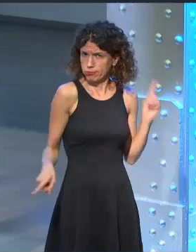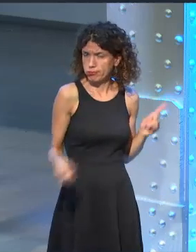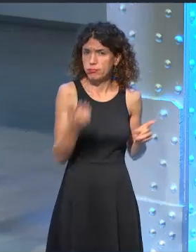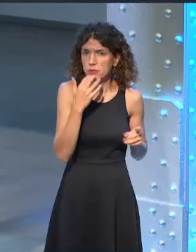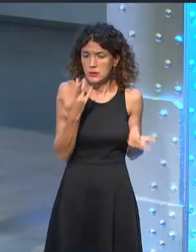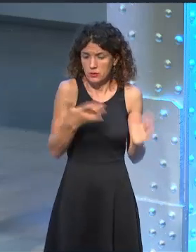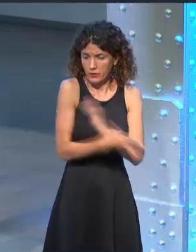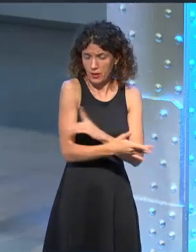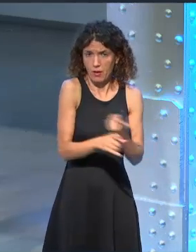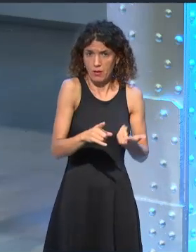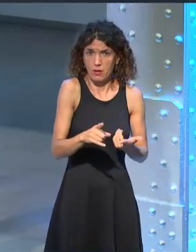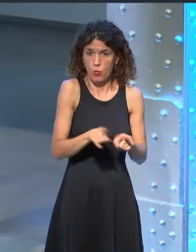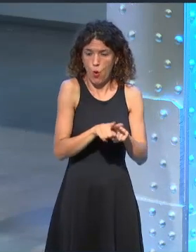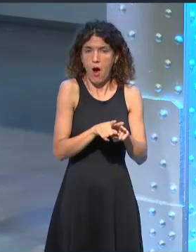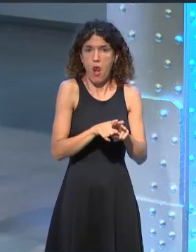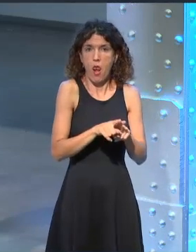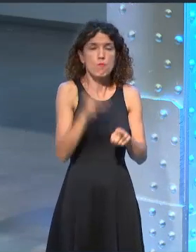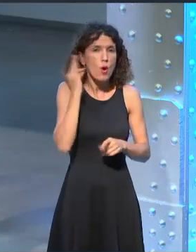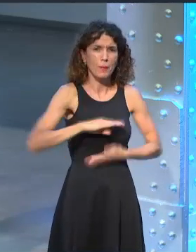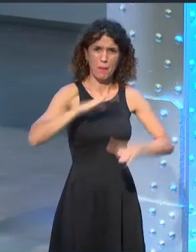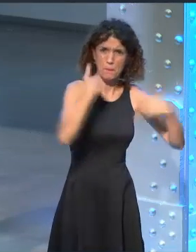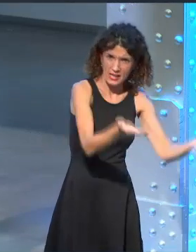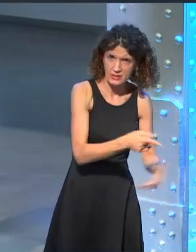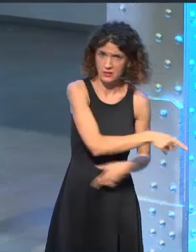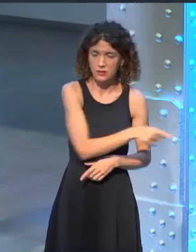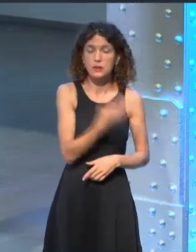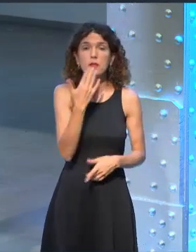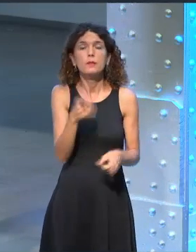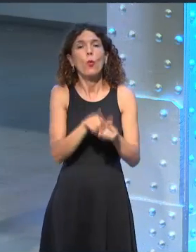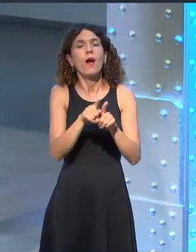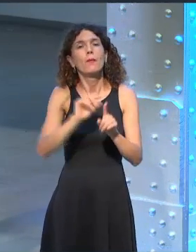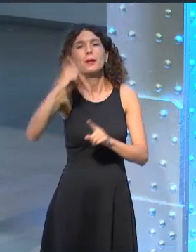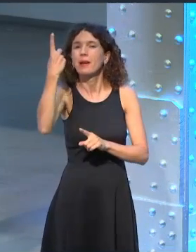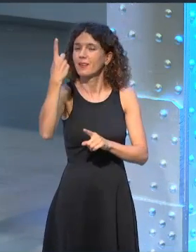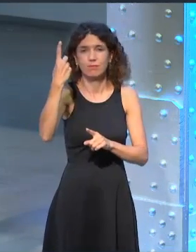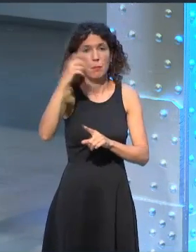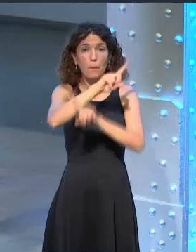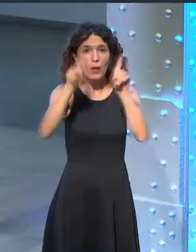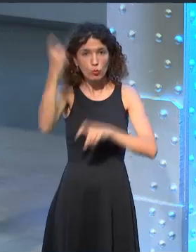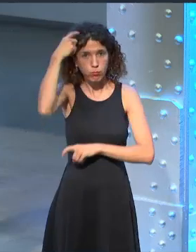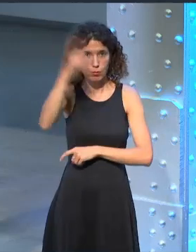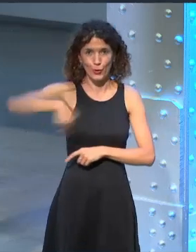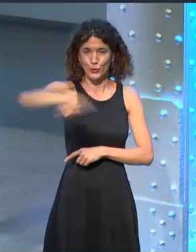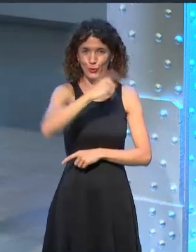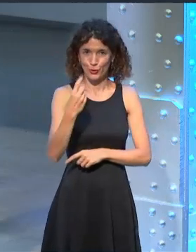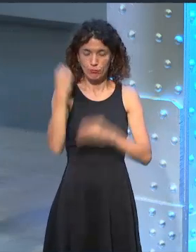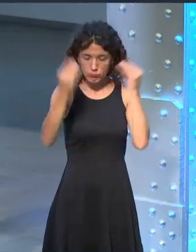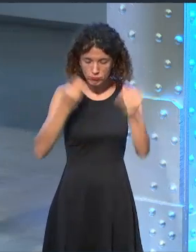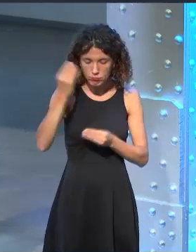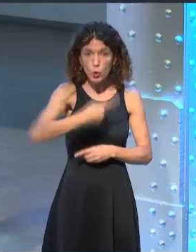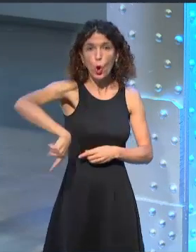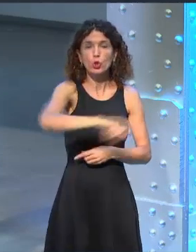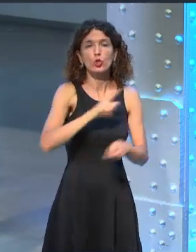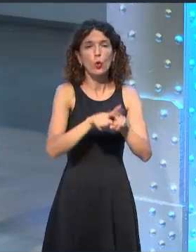todo caso sería a favor de la mujer, ¿no? Entonces, yo creo que esta es la primera pregunta que nos tenemos que hacer, ¿no? Es decir, cómo